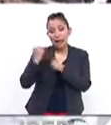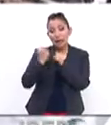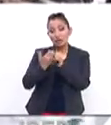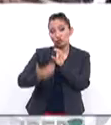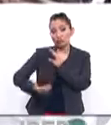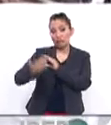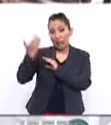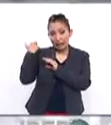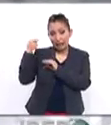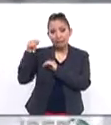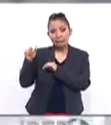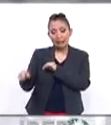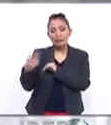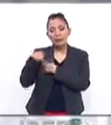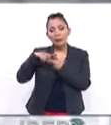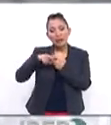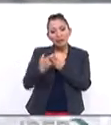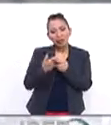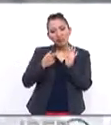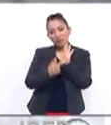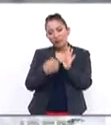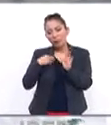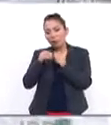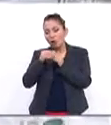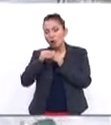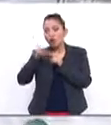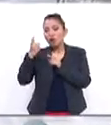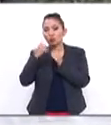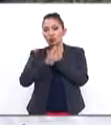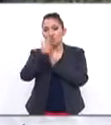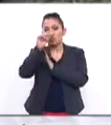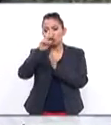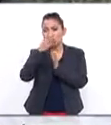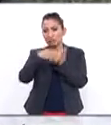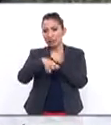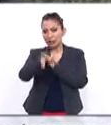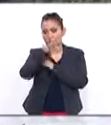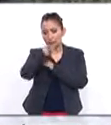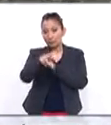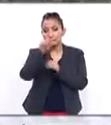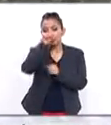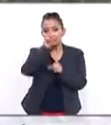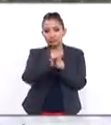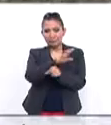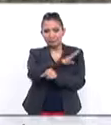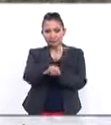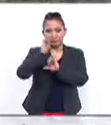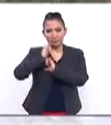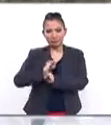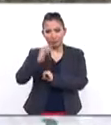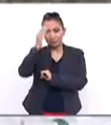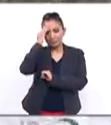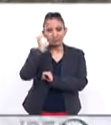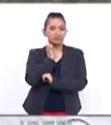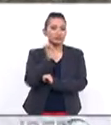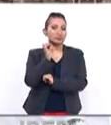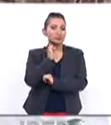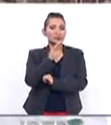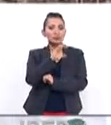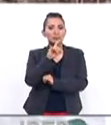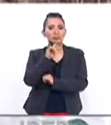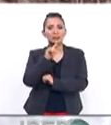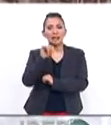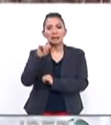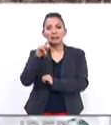años anteriores y que comenzó a mostrar un repunte en 2018. La secretaria general ejecutiva de la